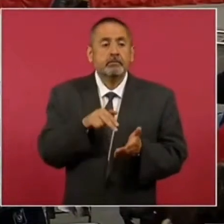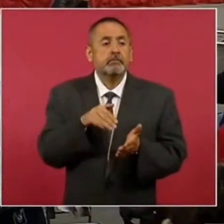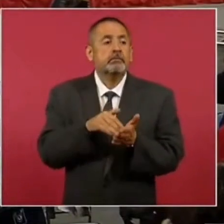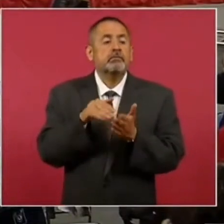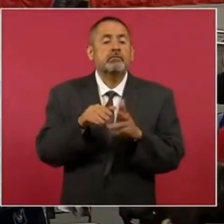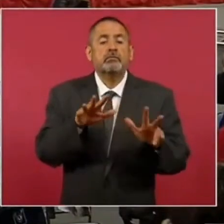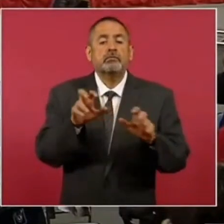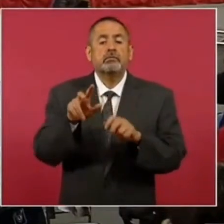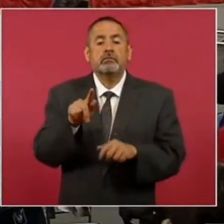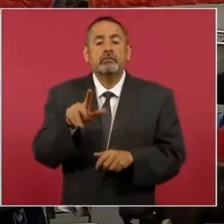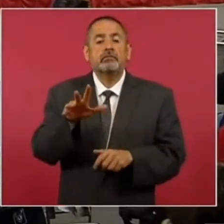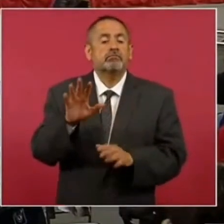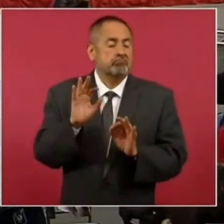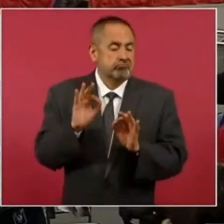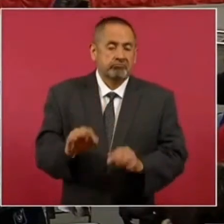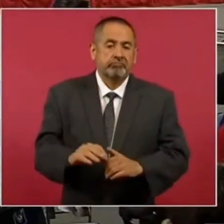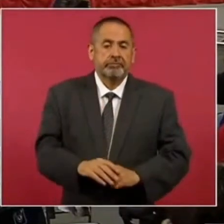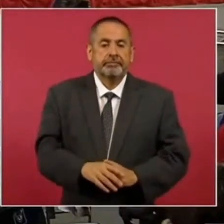1.875.000.